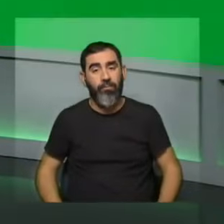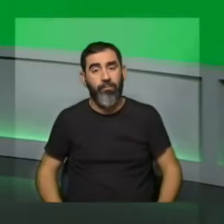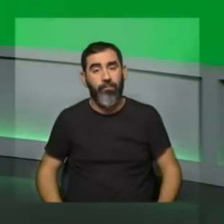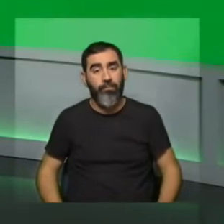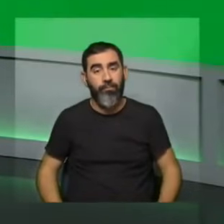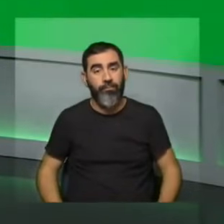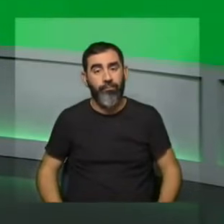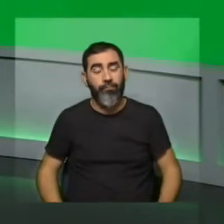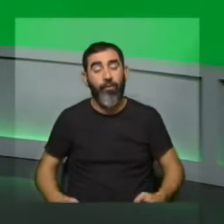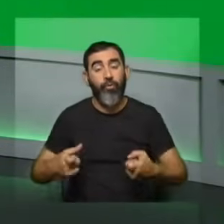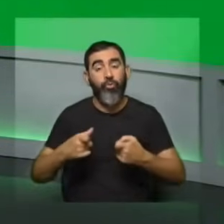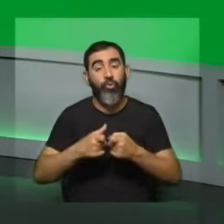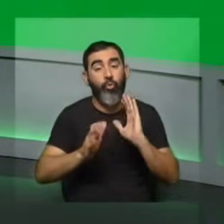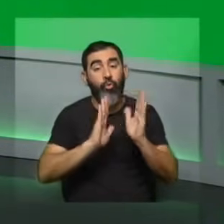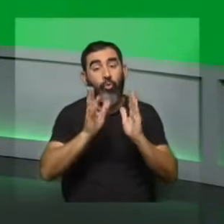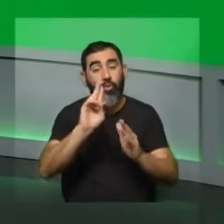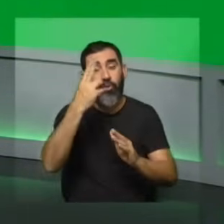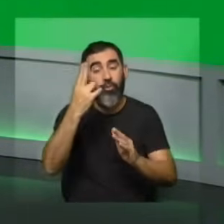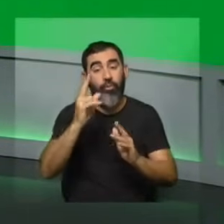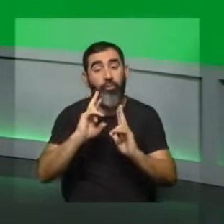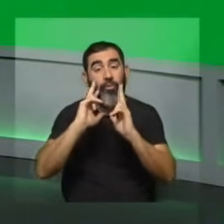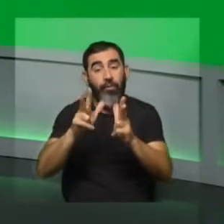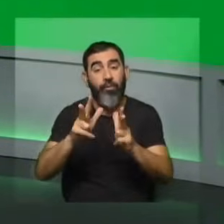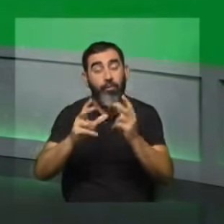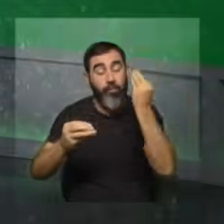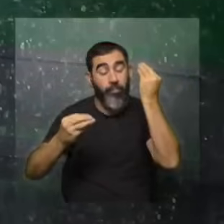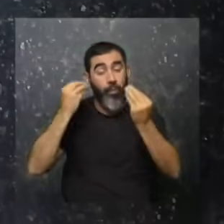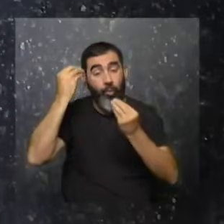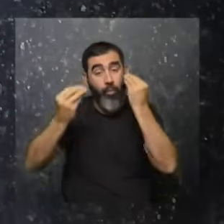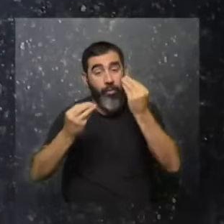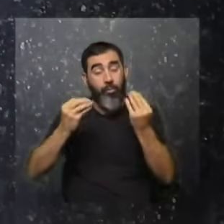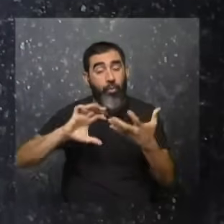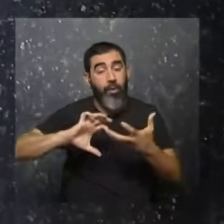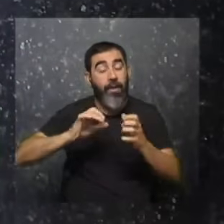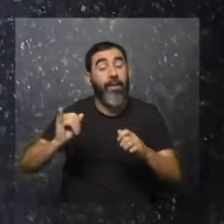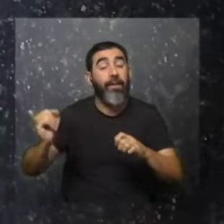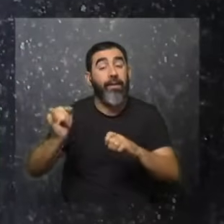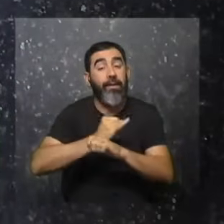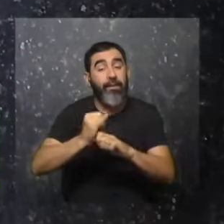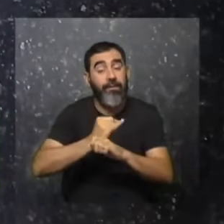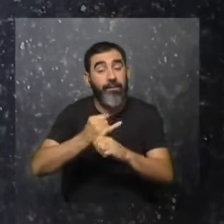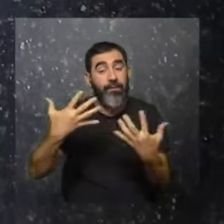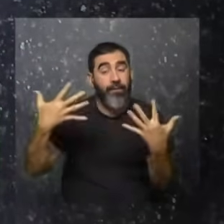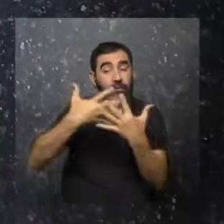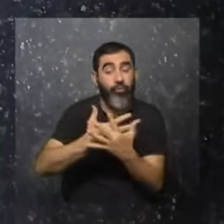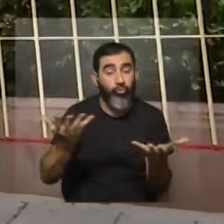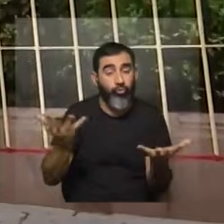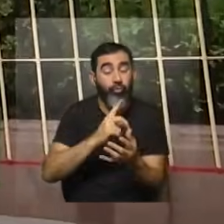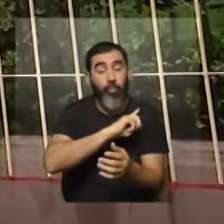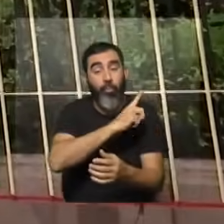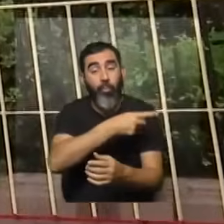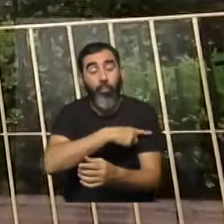Siguiendo con este tema, la Asociación de Magistrados del Uruguay ha expresado profunda preocupación por la crisis institucional que está enfrentando el